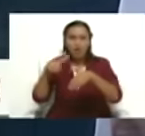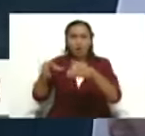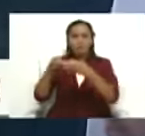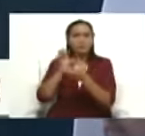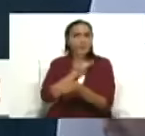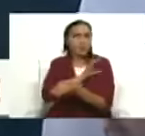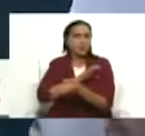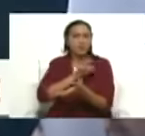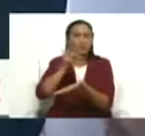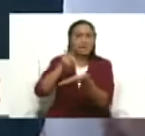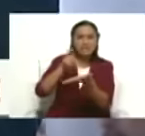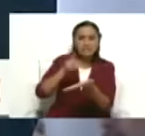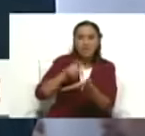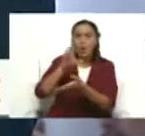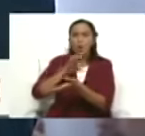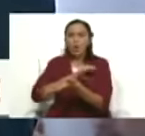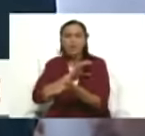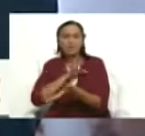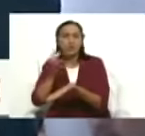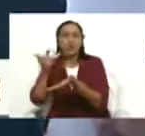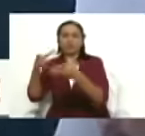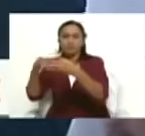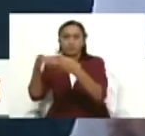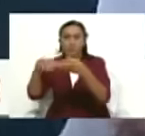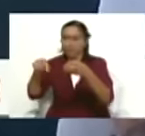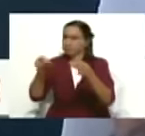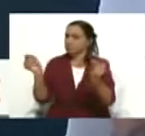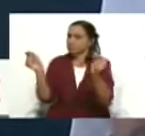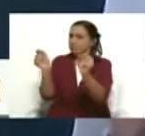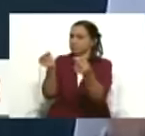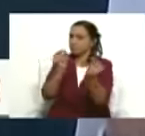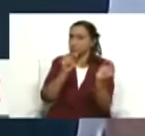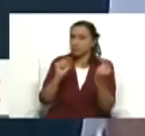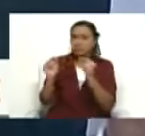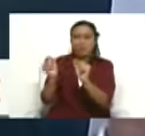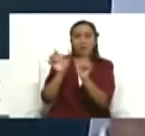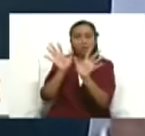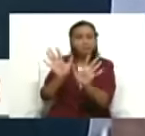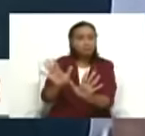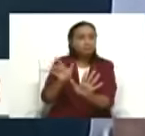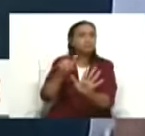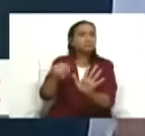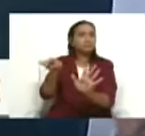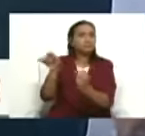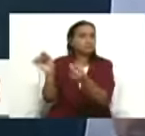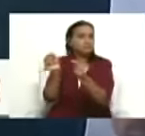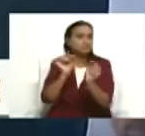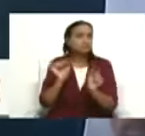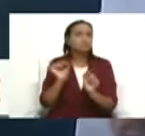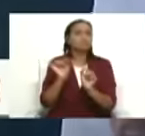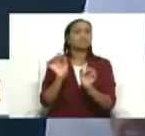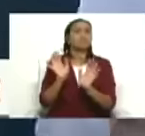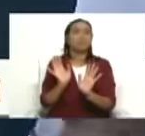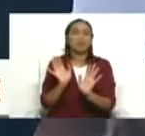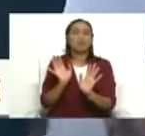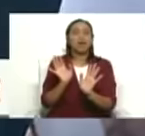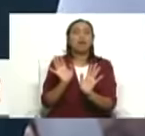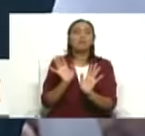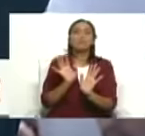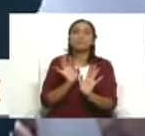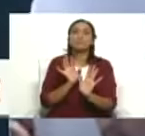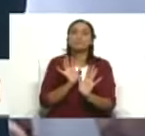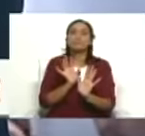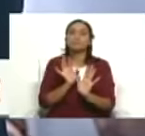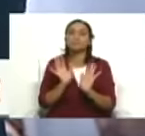de Participación Política. Se reunirán, discutirán y de esta carpa